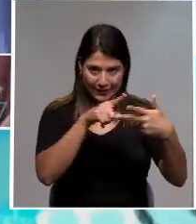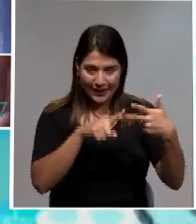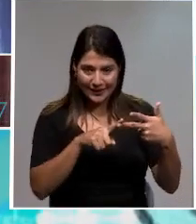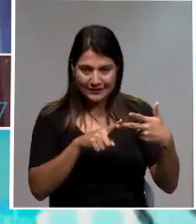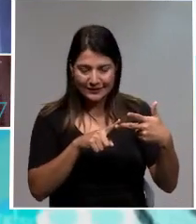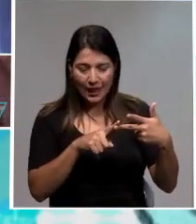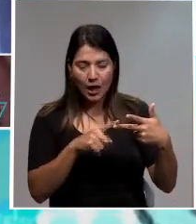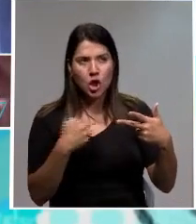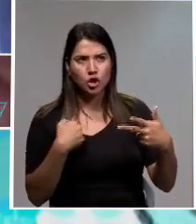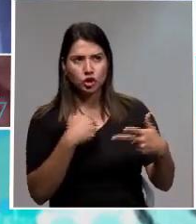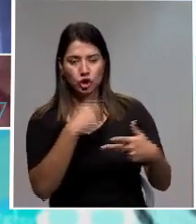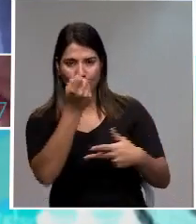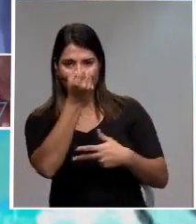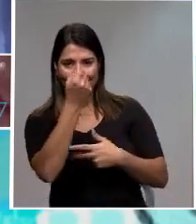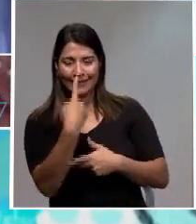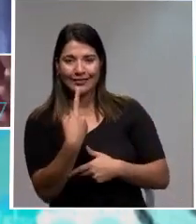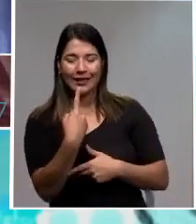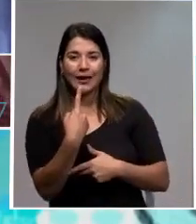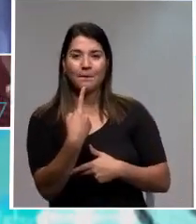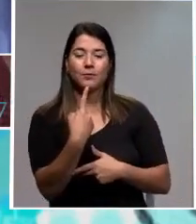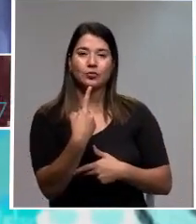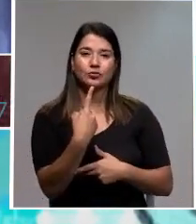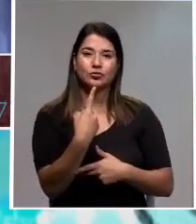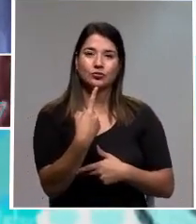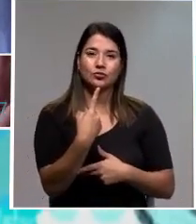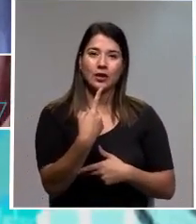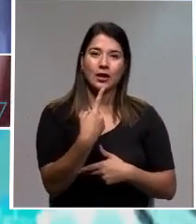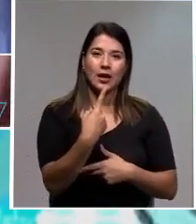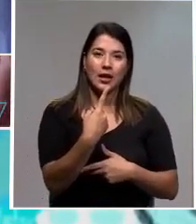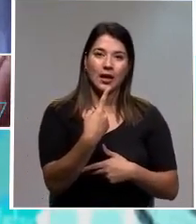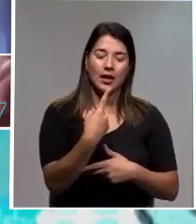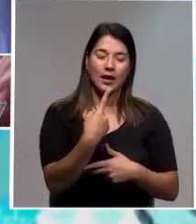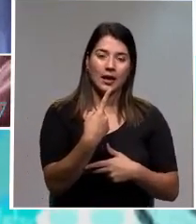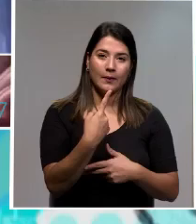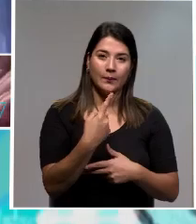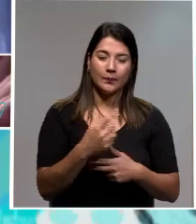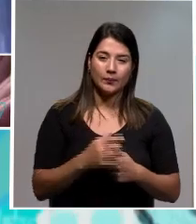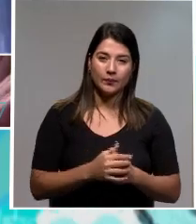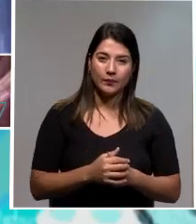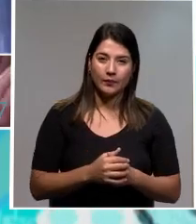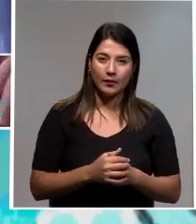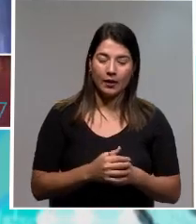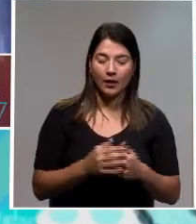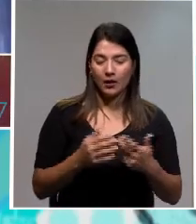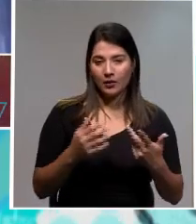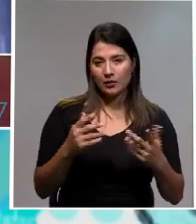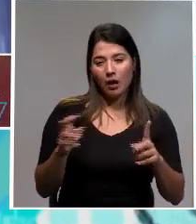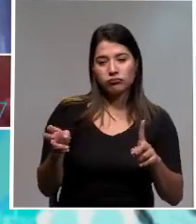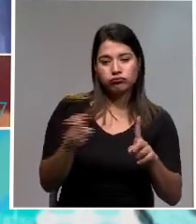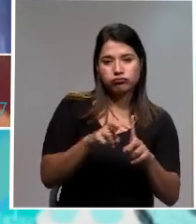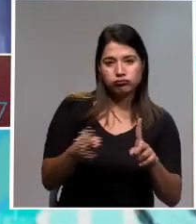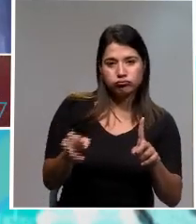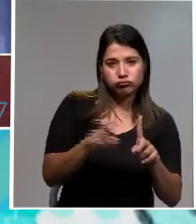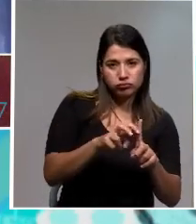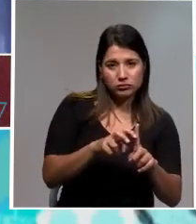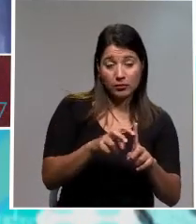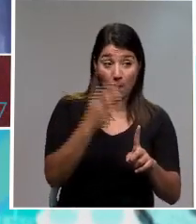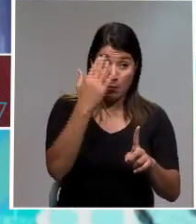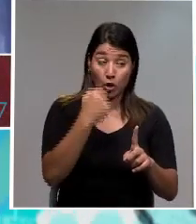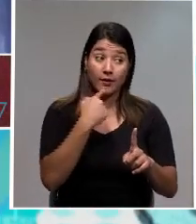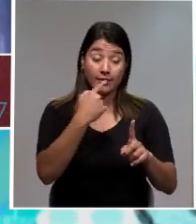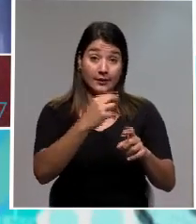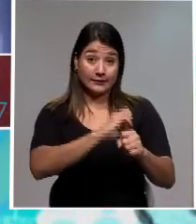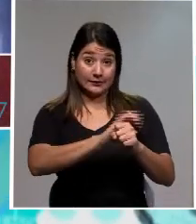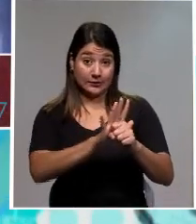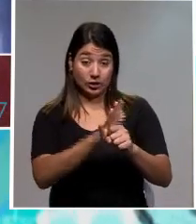entiende por un lado el mecanismo que nos está atacando ahora. Se ha dicho que el SARS-CoV-2